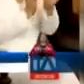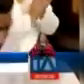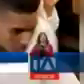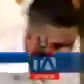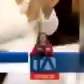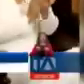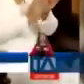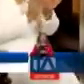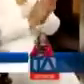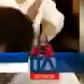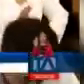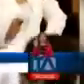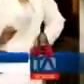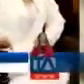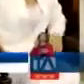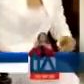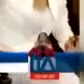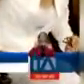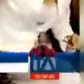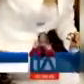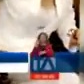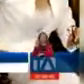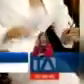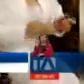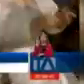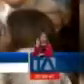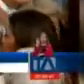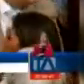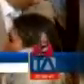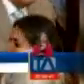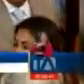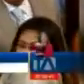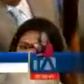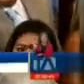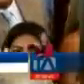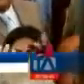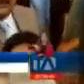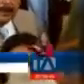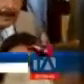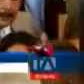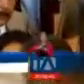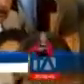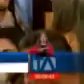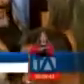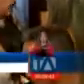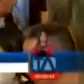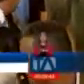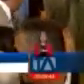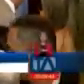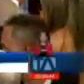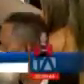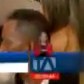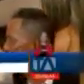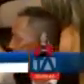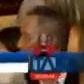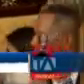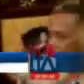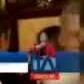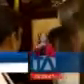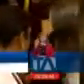su gestión como alcaldesa de Guayaquil al mediodía de este miércoles, cuando tenga su primera sesión cantonal y la elección del